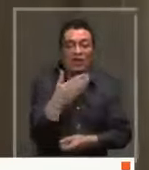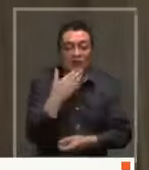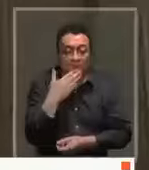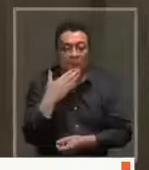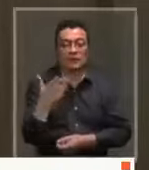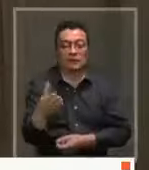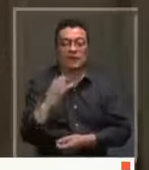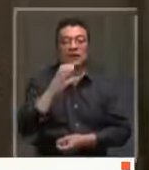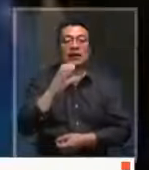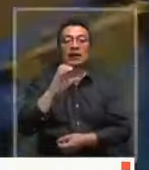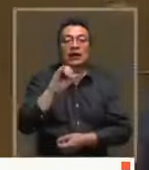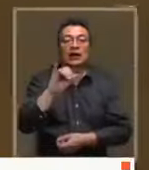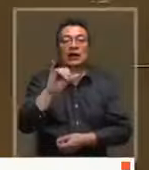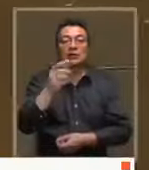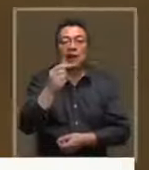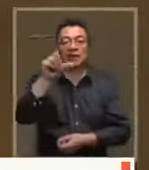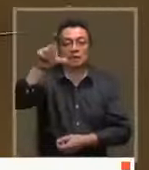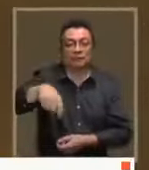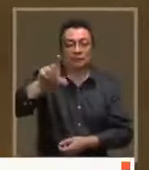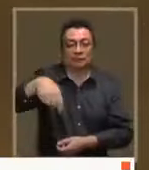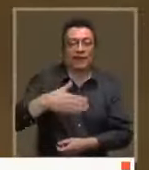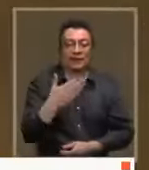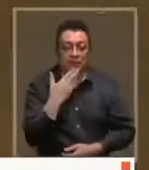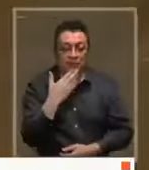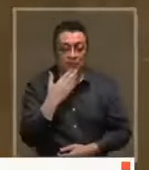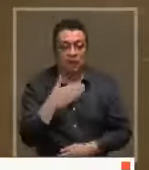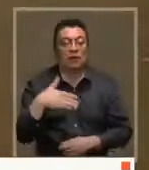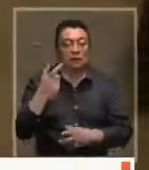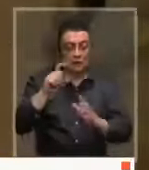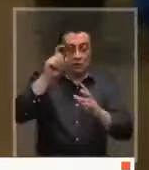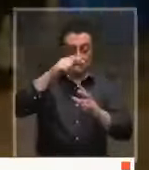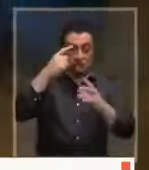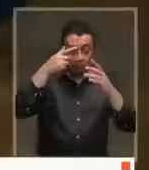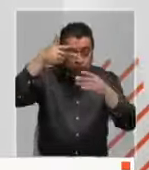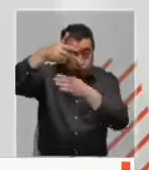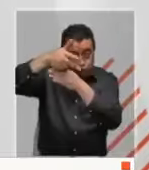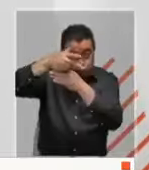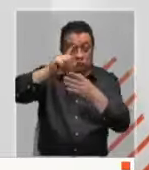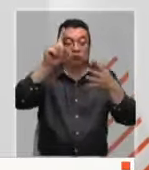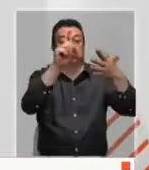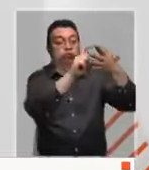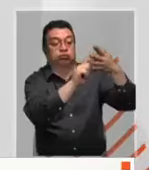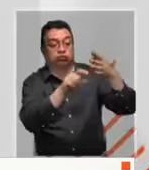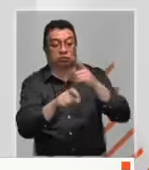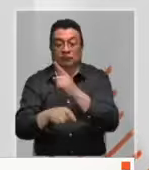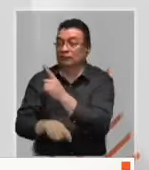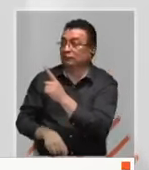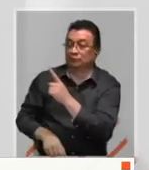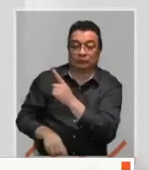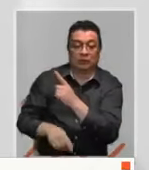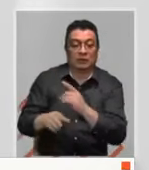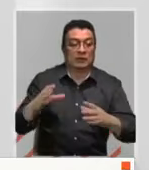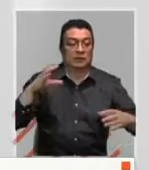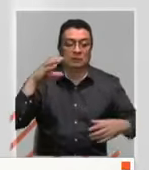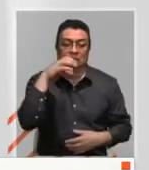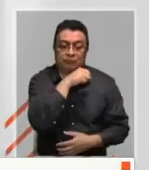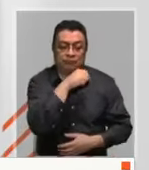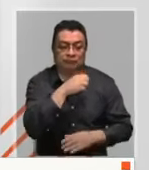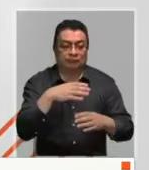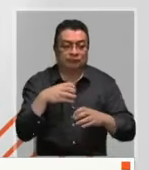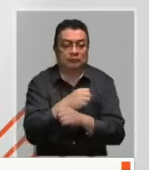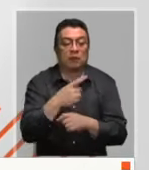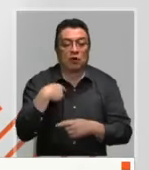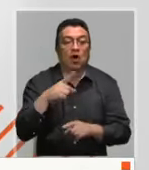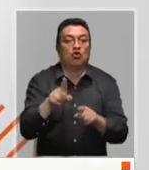de cajeros automáticos. Antes incluso pintaron las cámaras de seguridad, una acción coordinada y en extremo rápida, pero que fue una eternidad